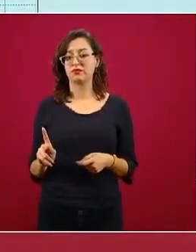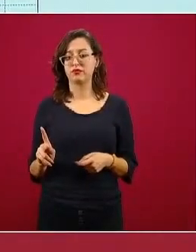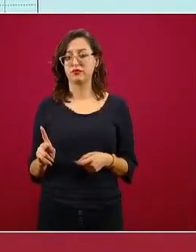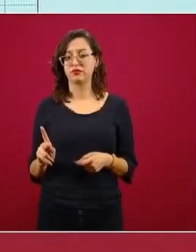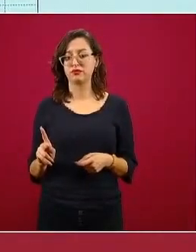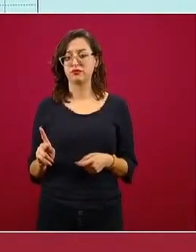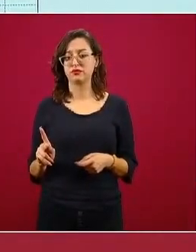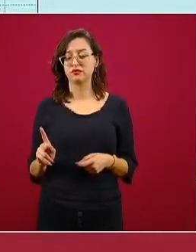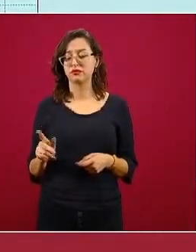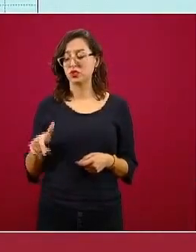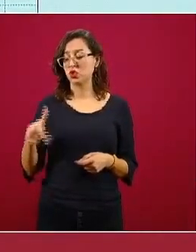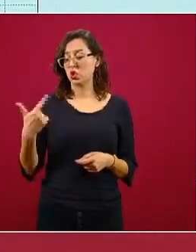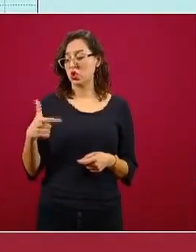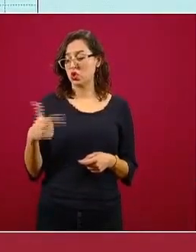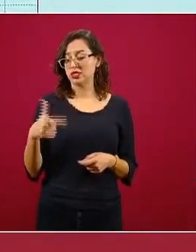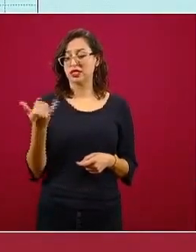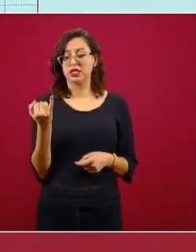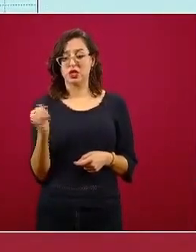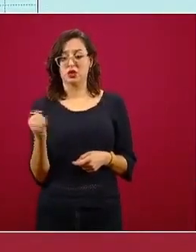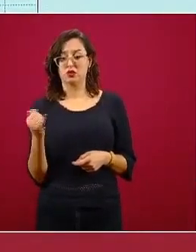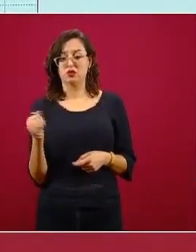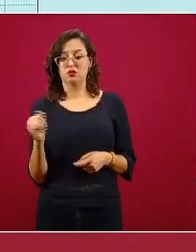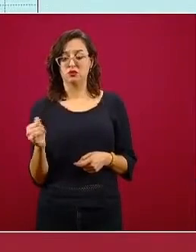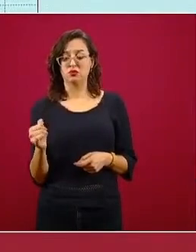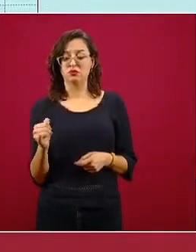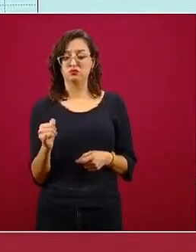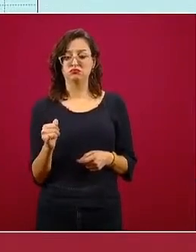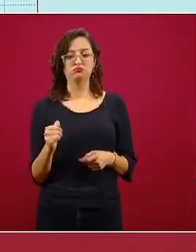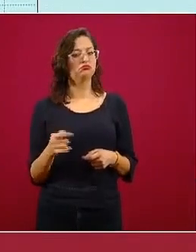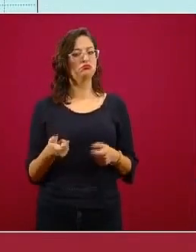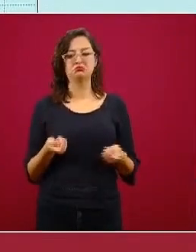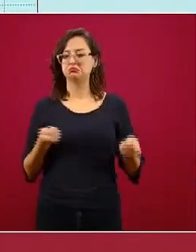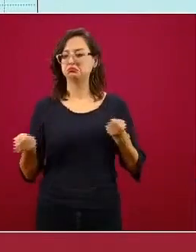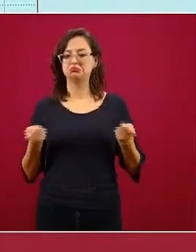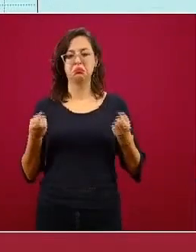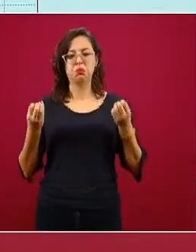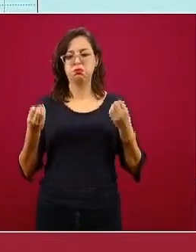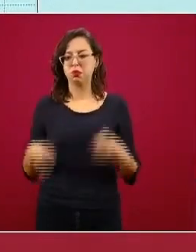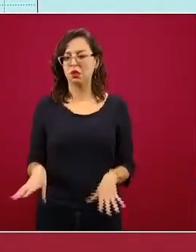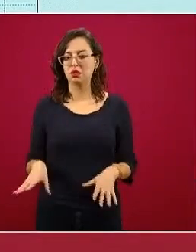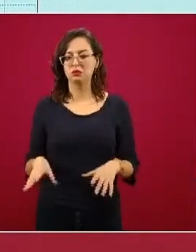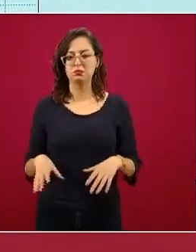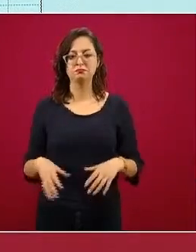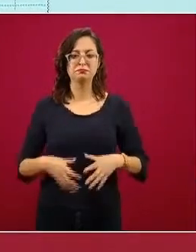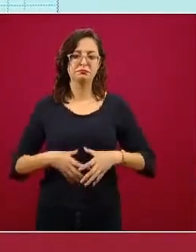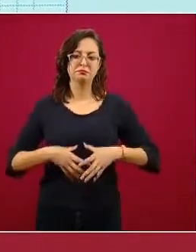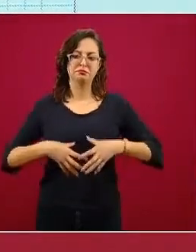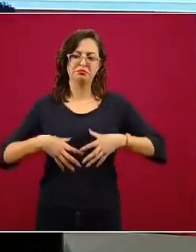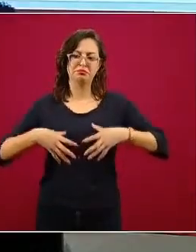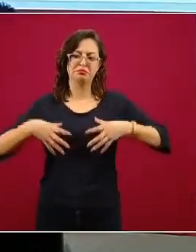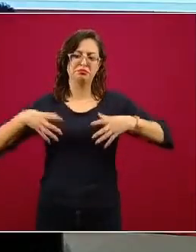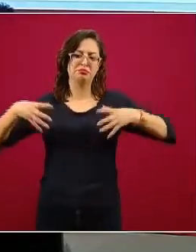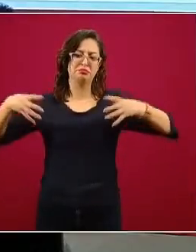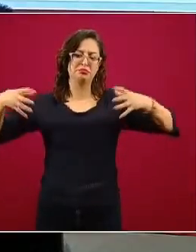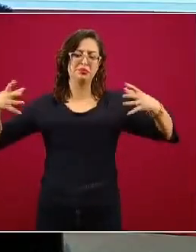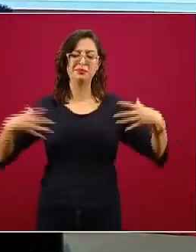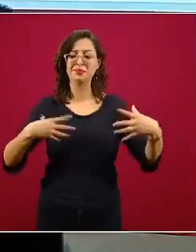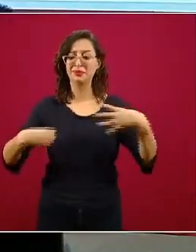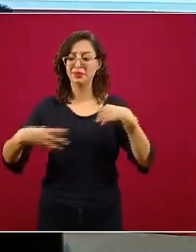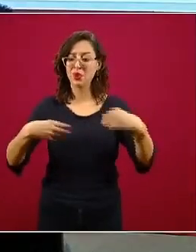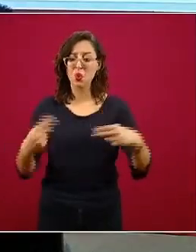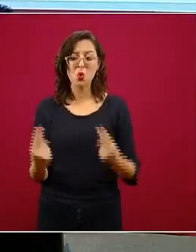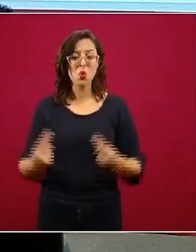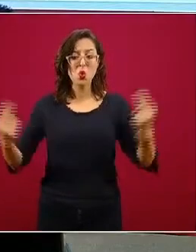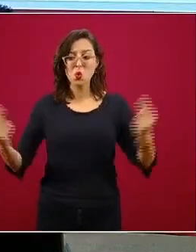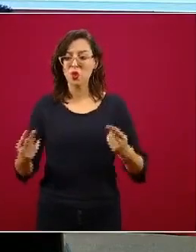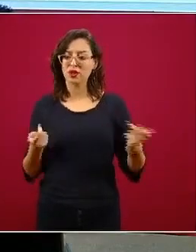el 12 de junio se perdió el control y se está yendo para arriba. Urge